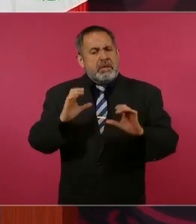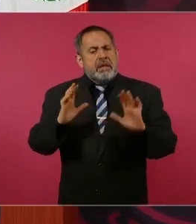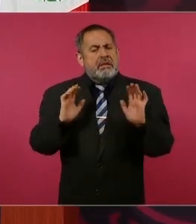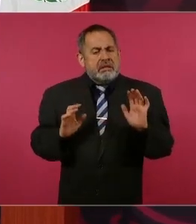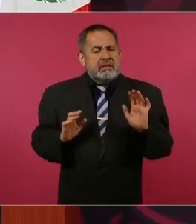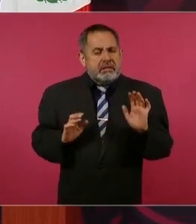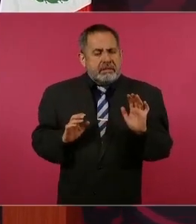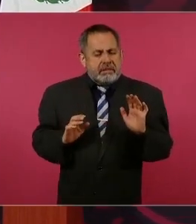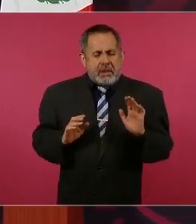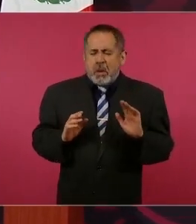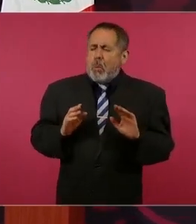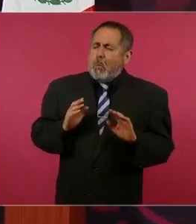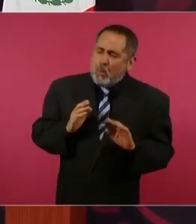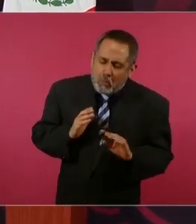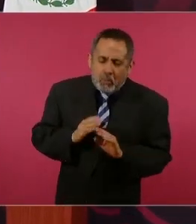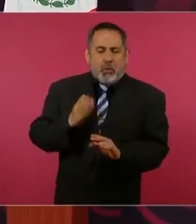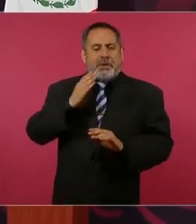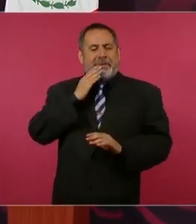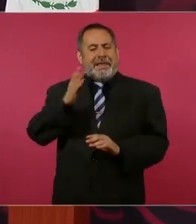réquete bien.